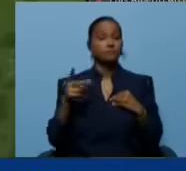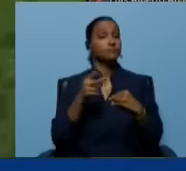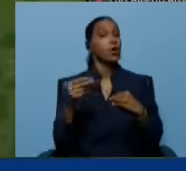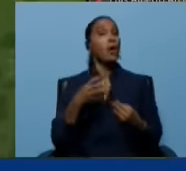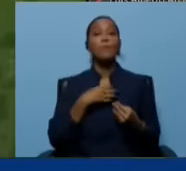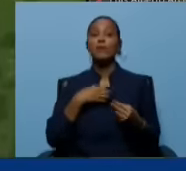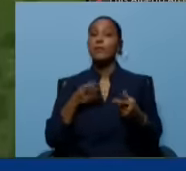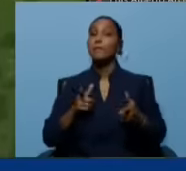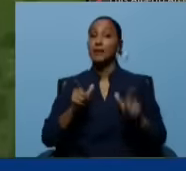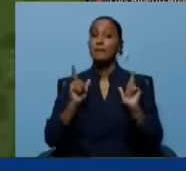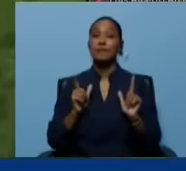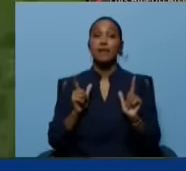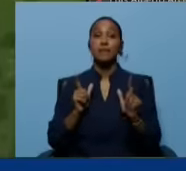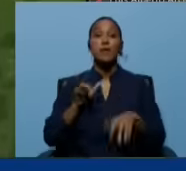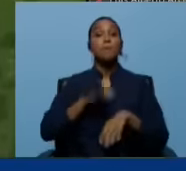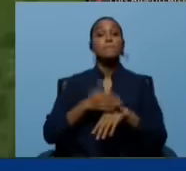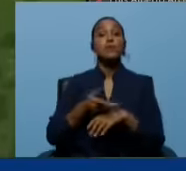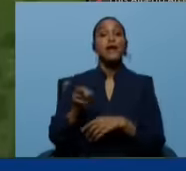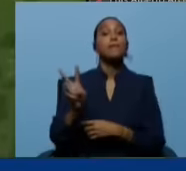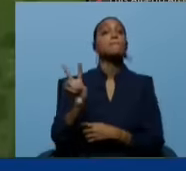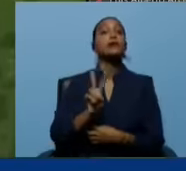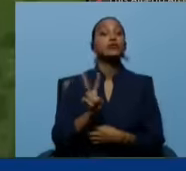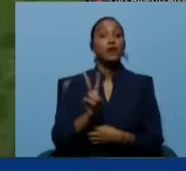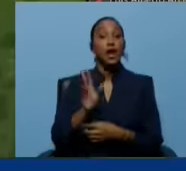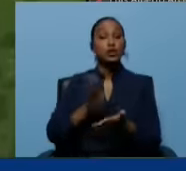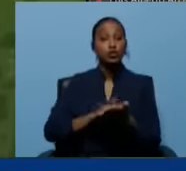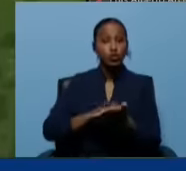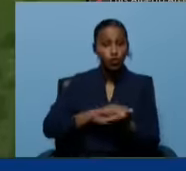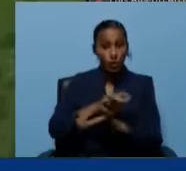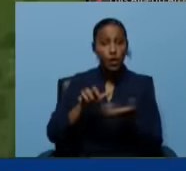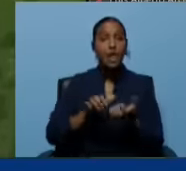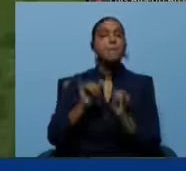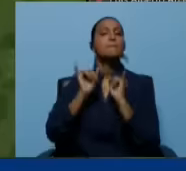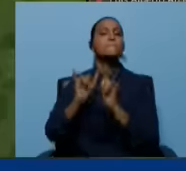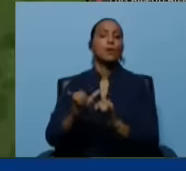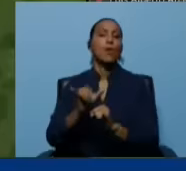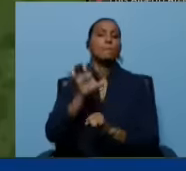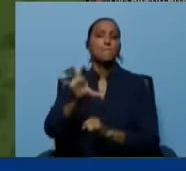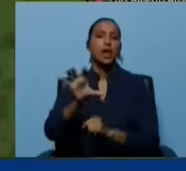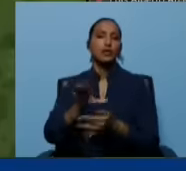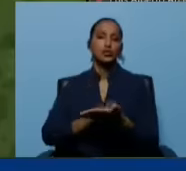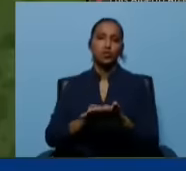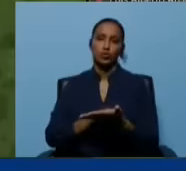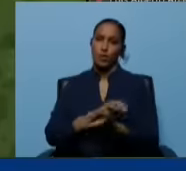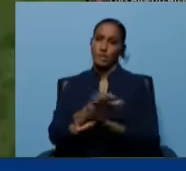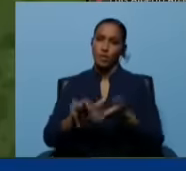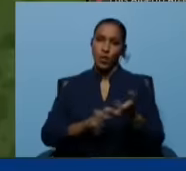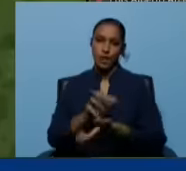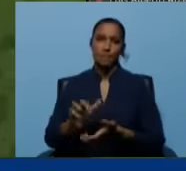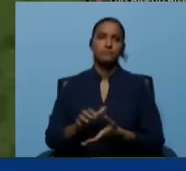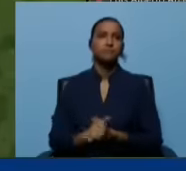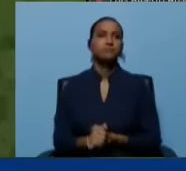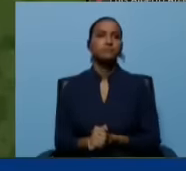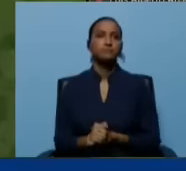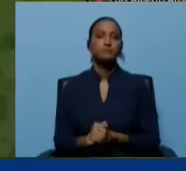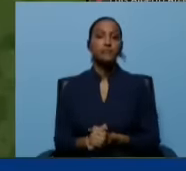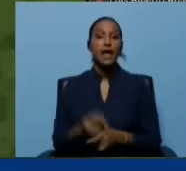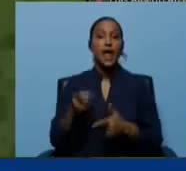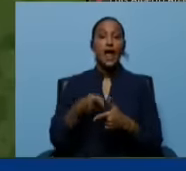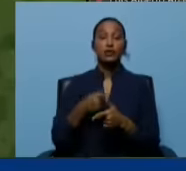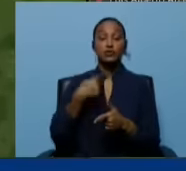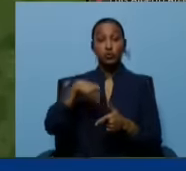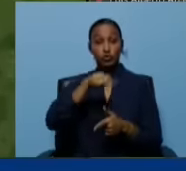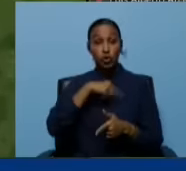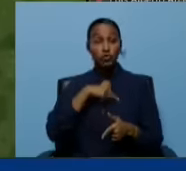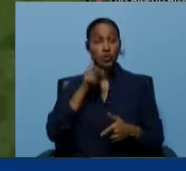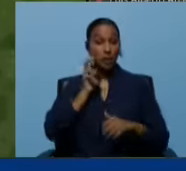las visiones del mundo claramente en pugna. De un lado, la visión emancipadora, la nuestra, la